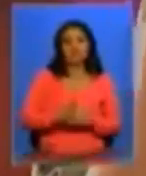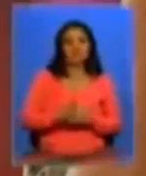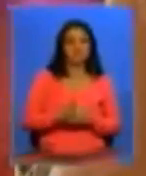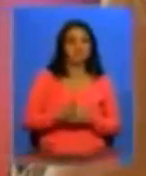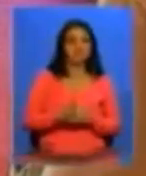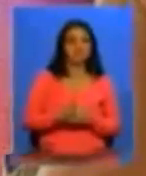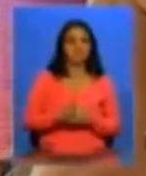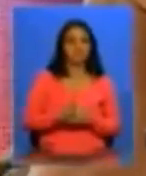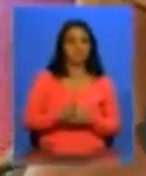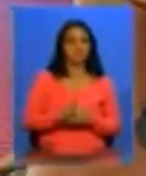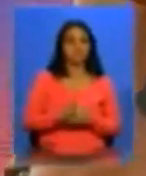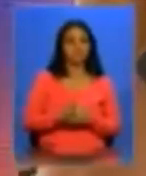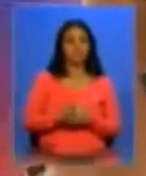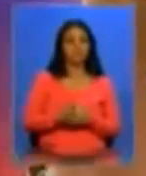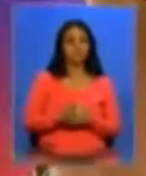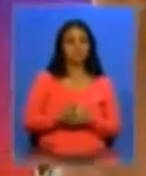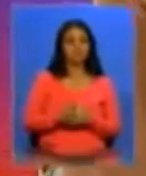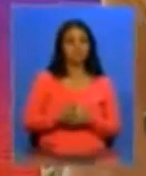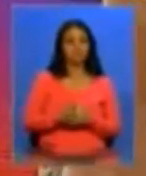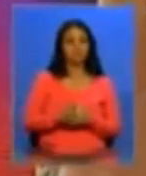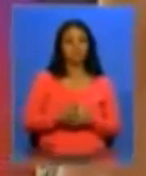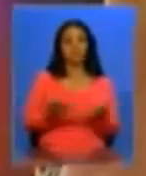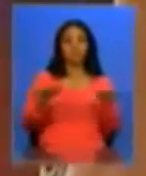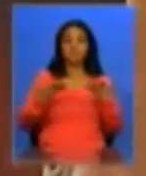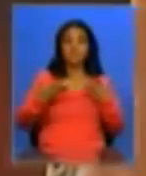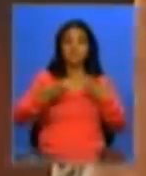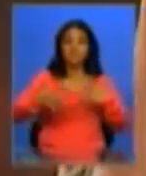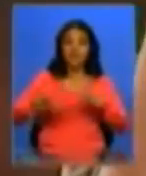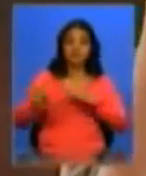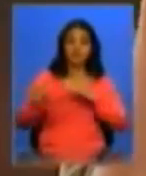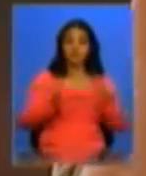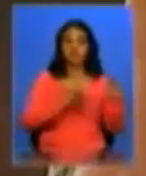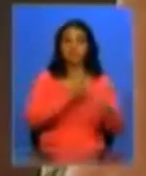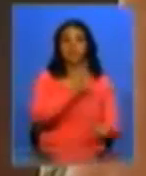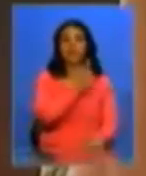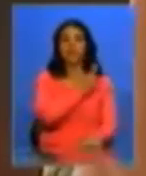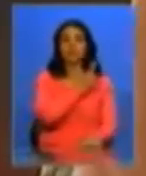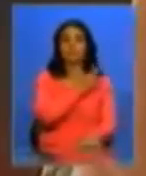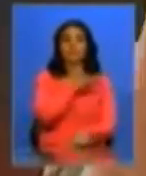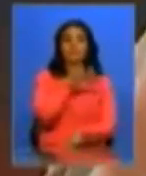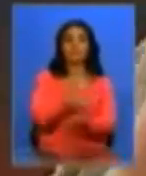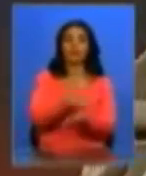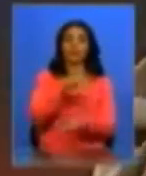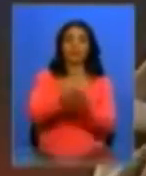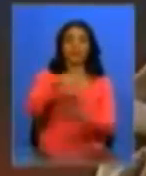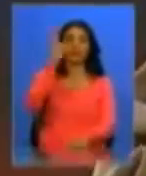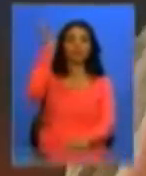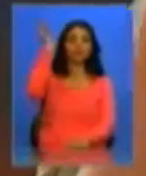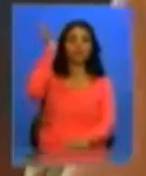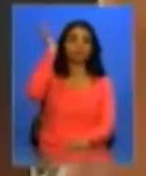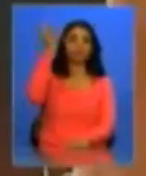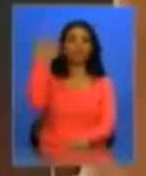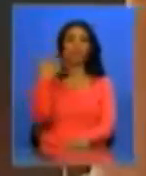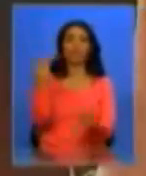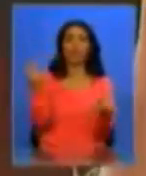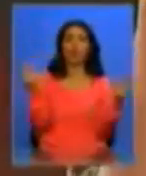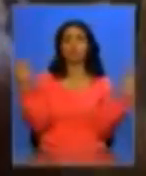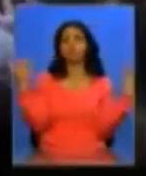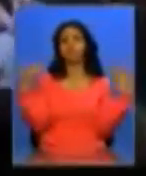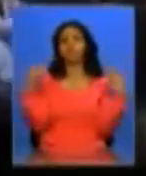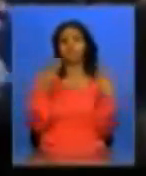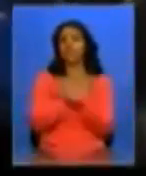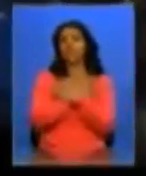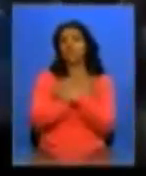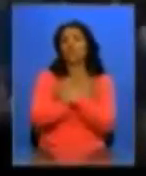Bien, luego pues dimos una conferencia en la Universidad Técnica de Machala. Con qué cariño nos recibieron esos jóvenes. Saben